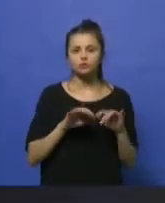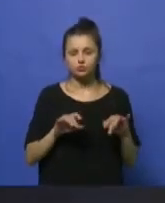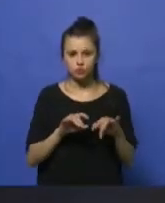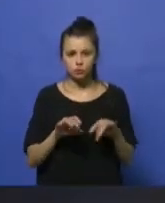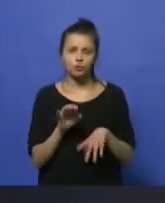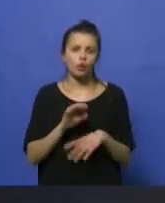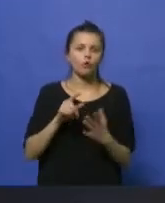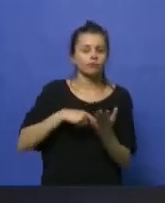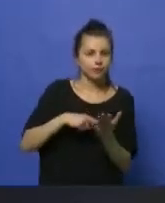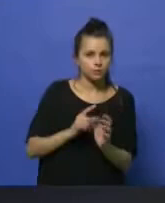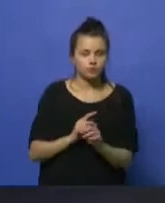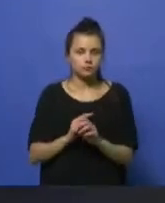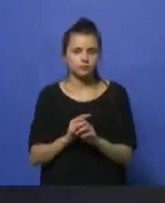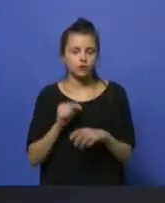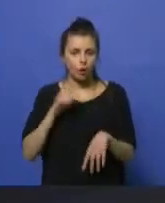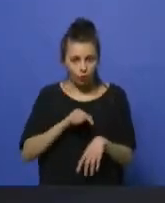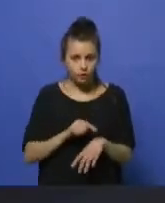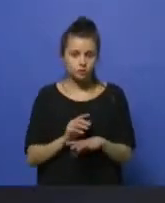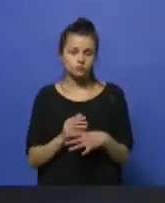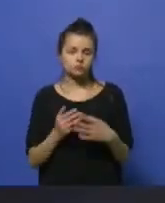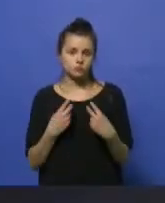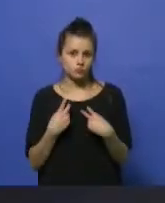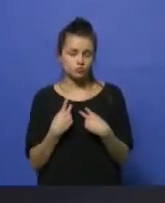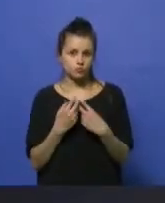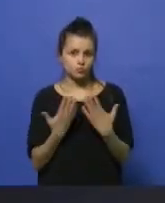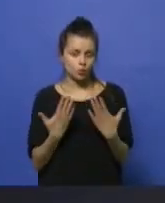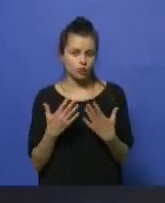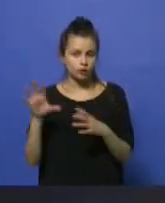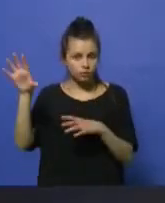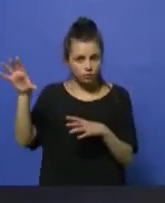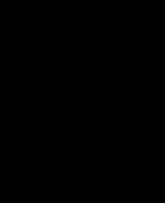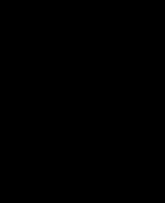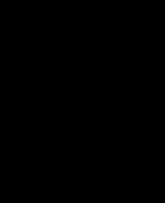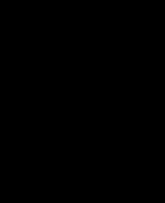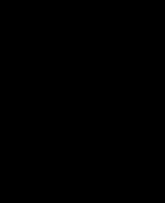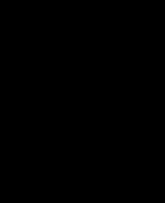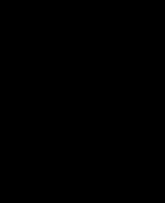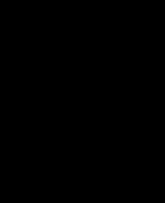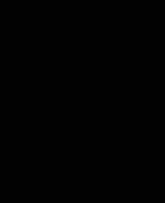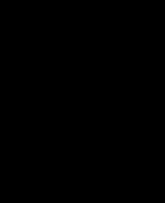Es lo que se va a permitir a partir de hoy en los aeropuertos y en los pasos aduaneros de Argentina.